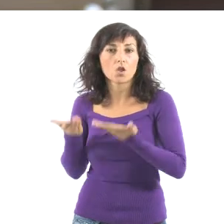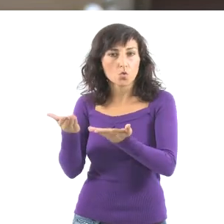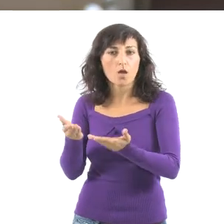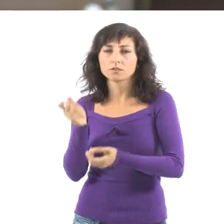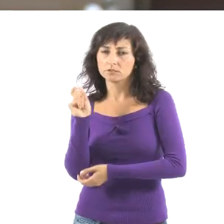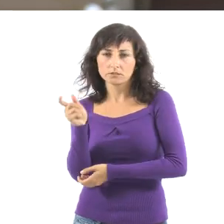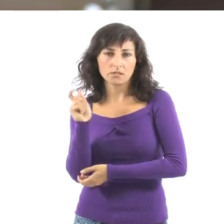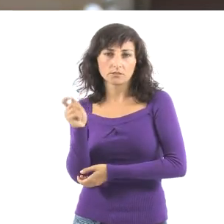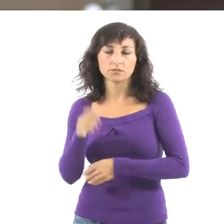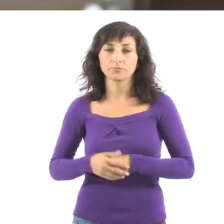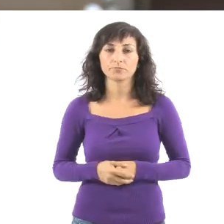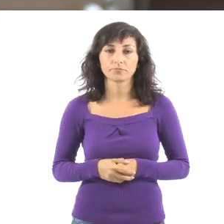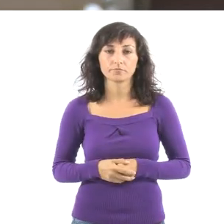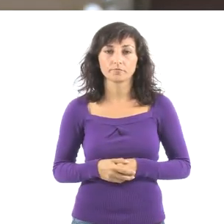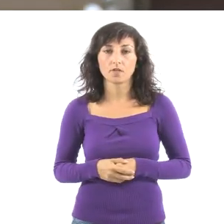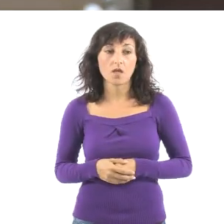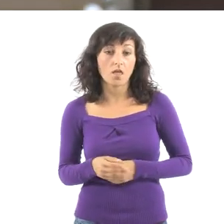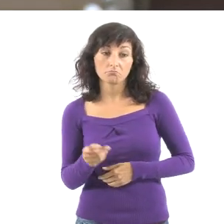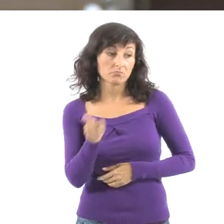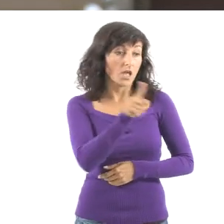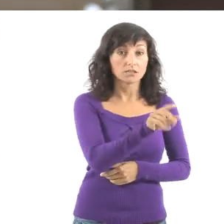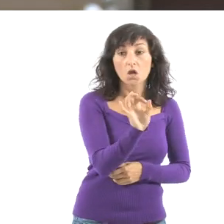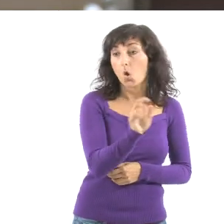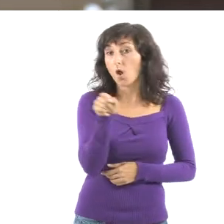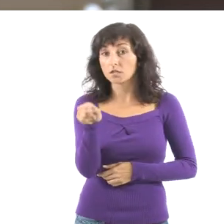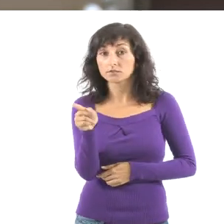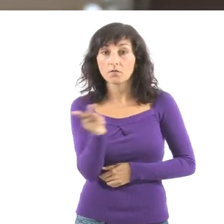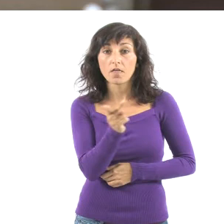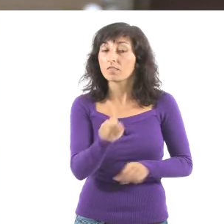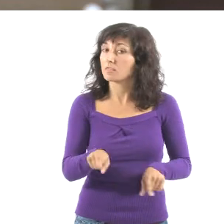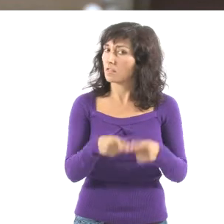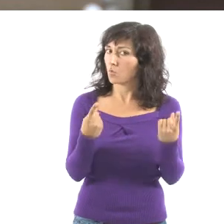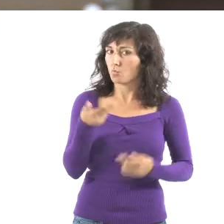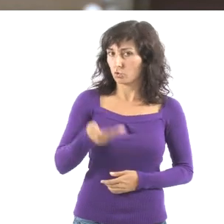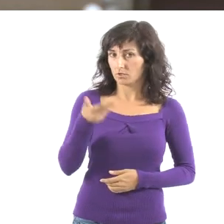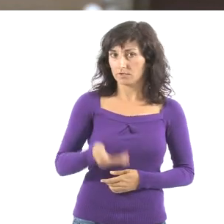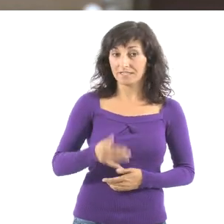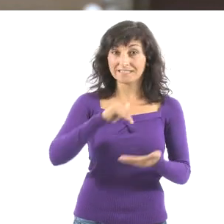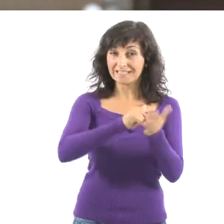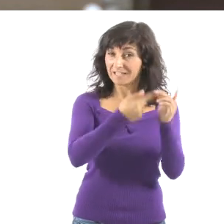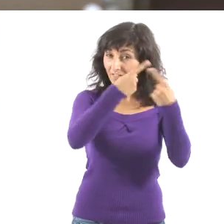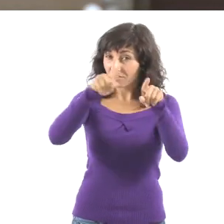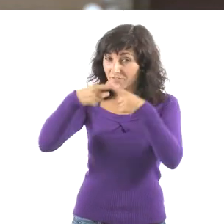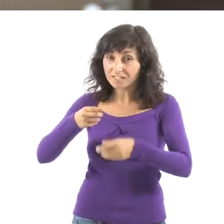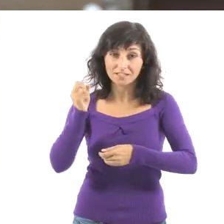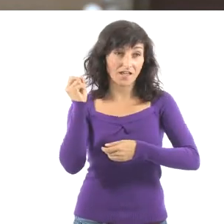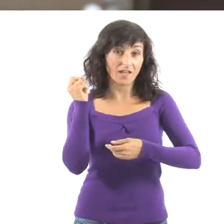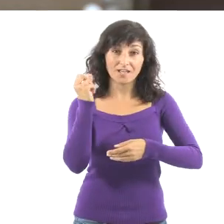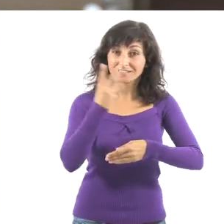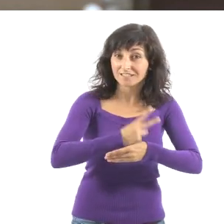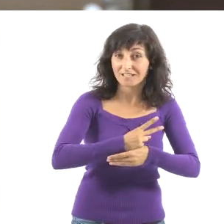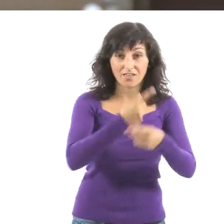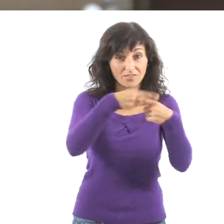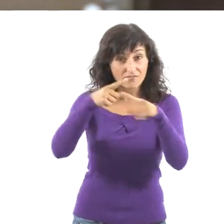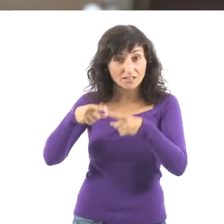visual. Independientemente de una condición u otra, es necesario saber las distintas técnicas, estrategias, procedimientos a